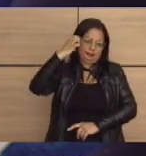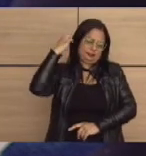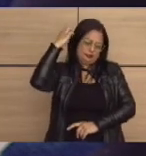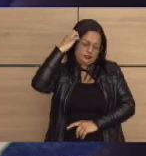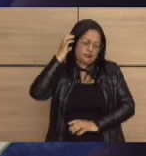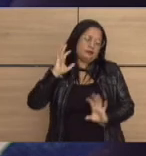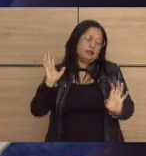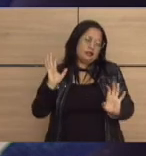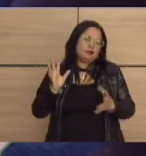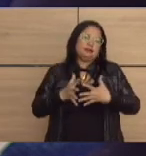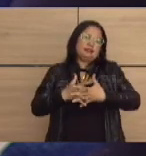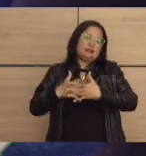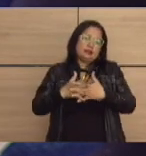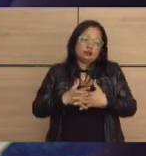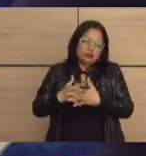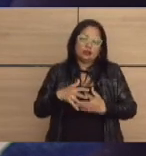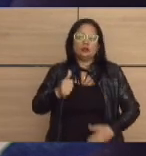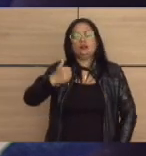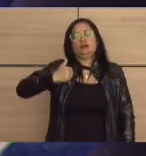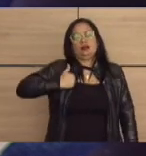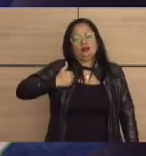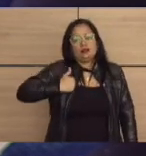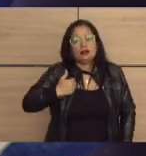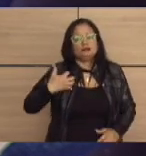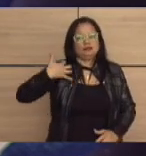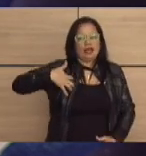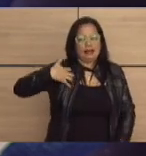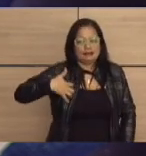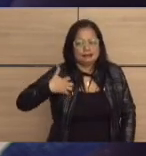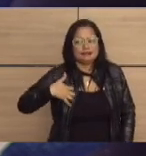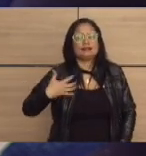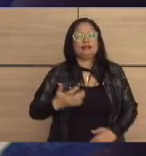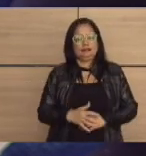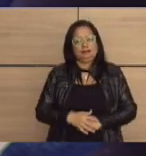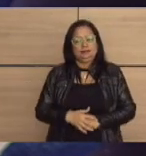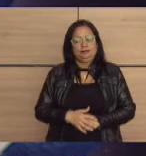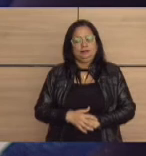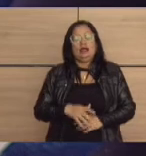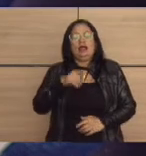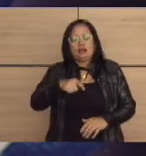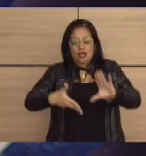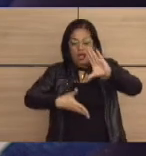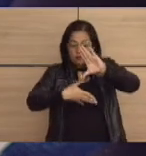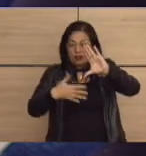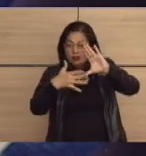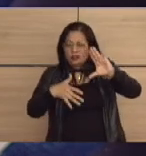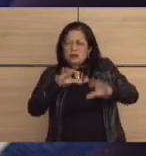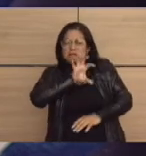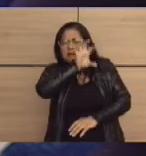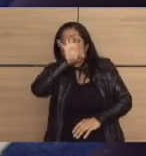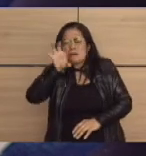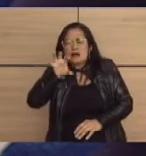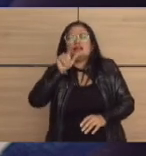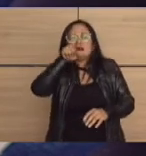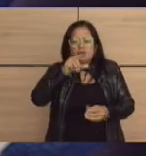como Estados Unidos, como Canadá, como Argentina. Hay en América países mayoritariamente